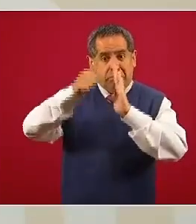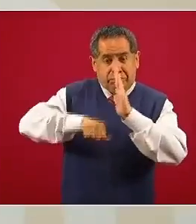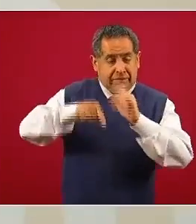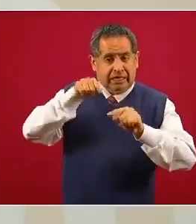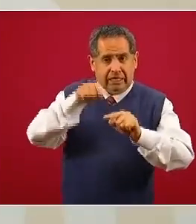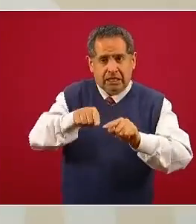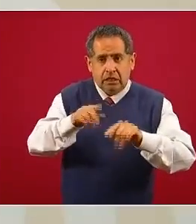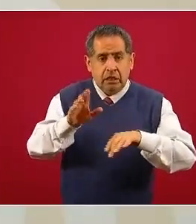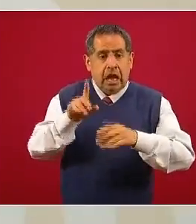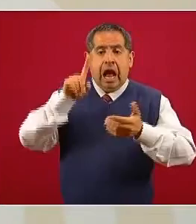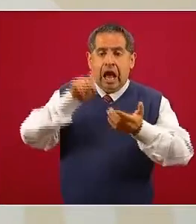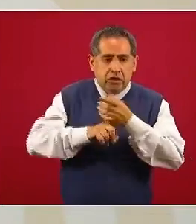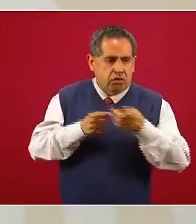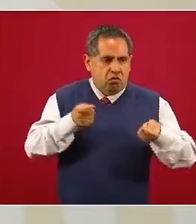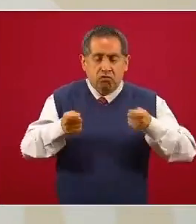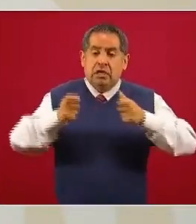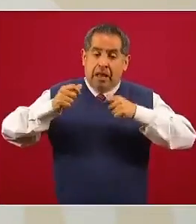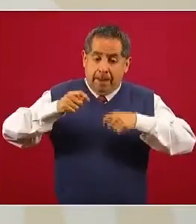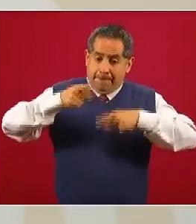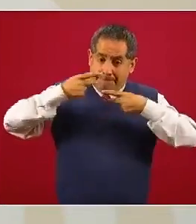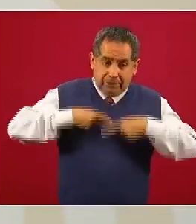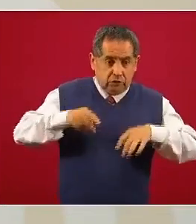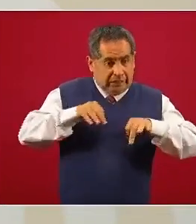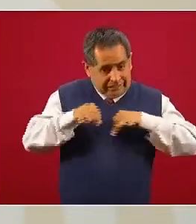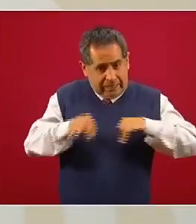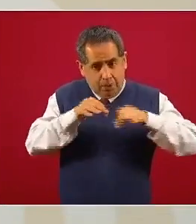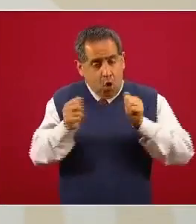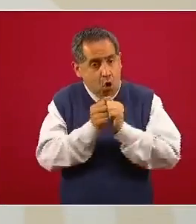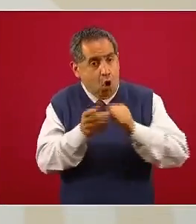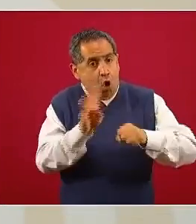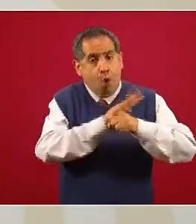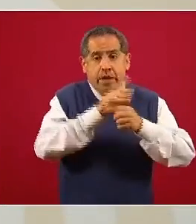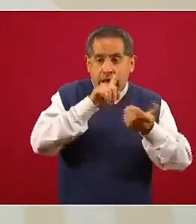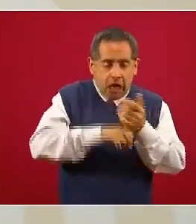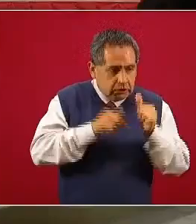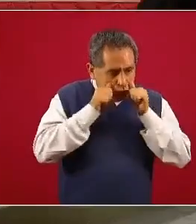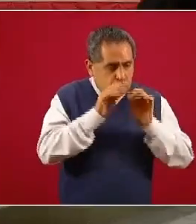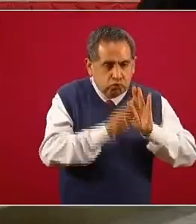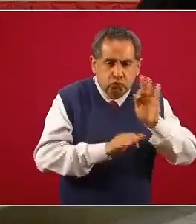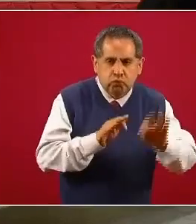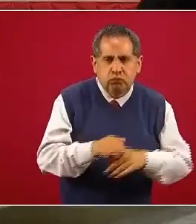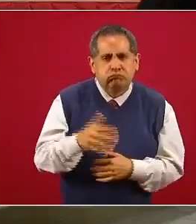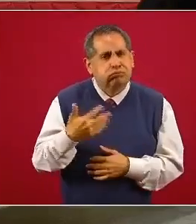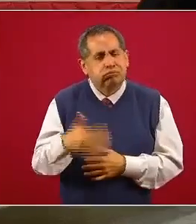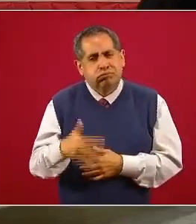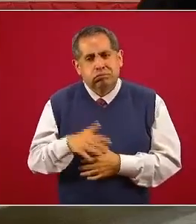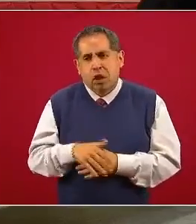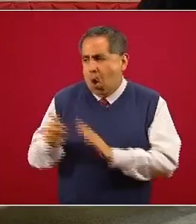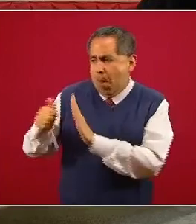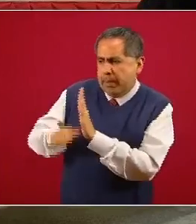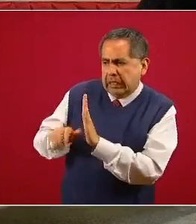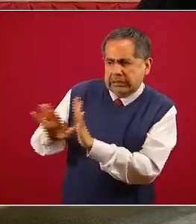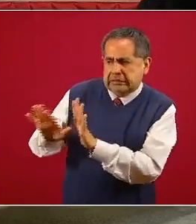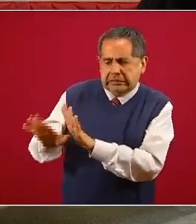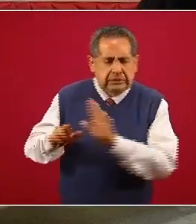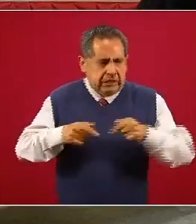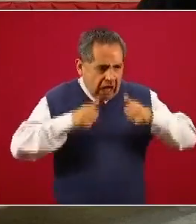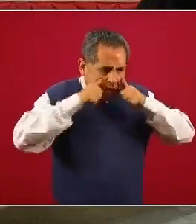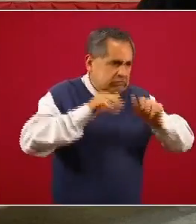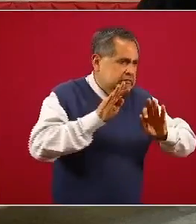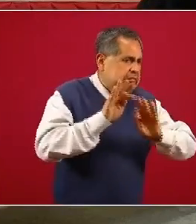estuvo manejada por cirujanos, trabajando con pacientes COVID exclusivamente. Dejaron de operar lo que tanto les